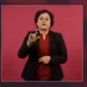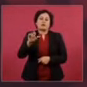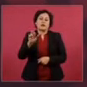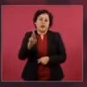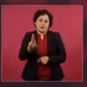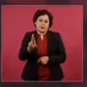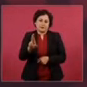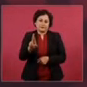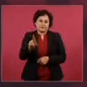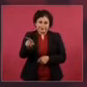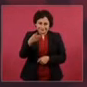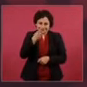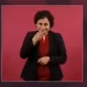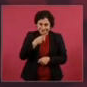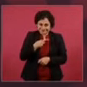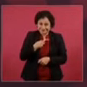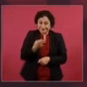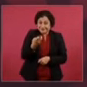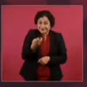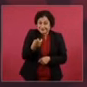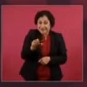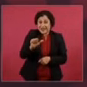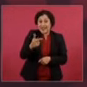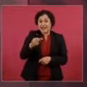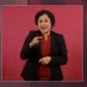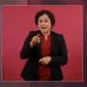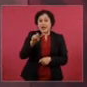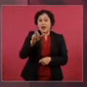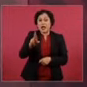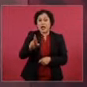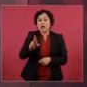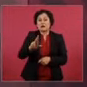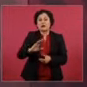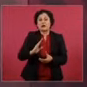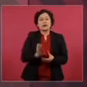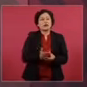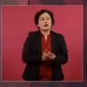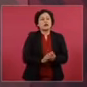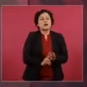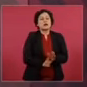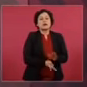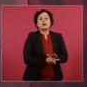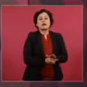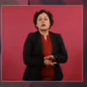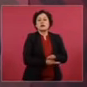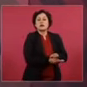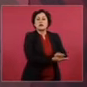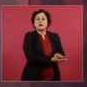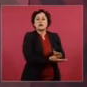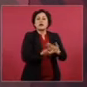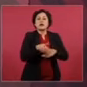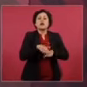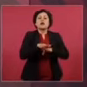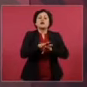fue el que guardó casi un año el expediente sobre el pago de impuestos de Salinas Pliego.